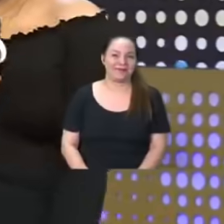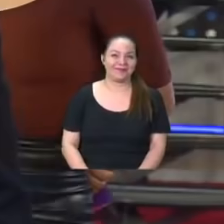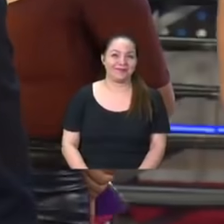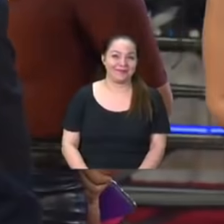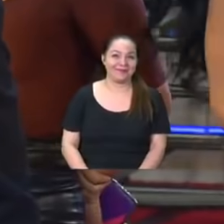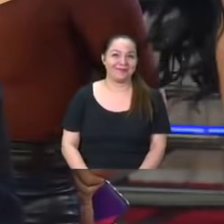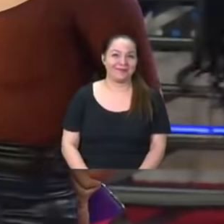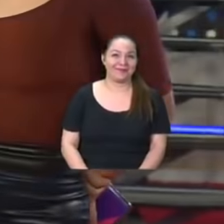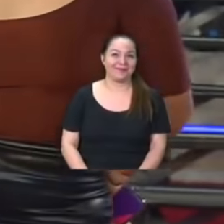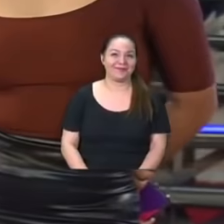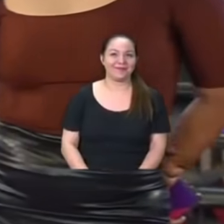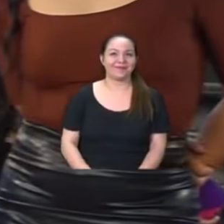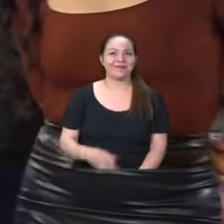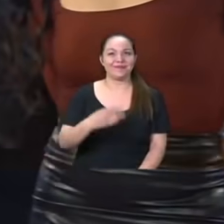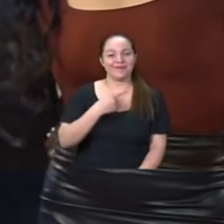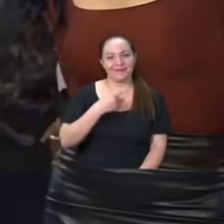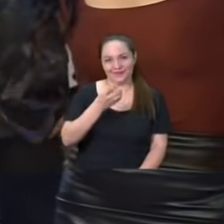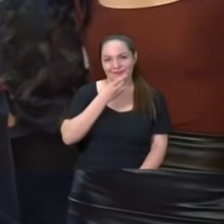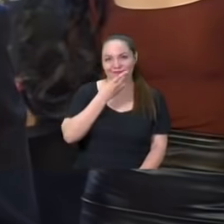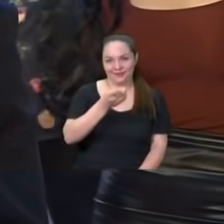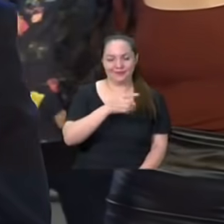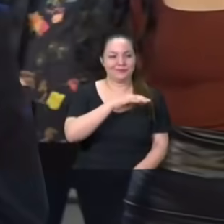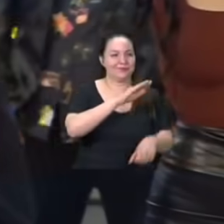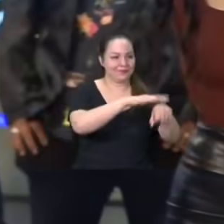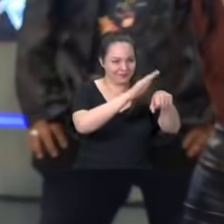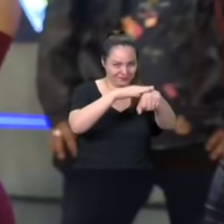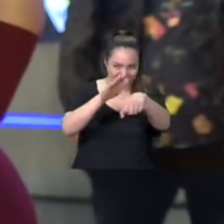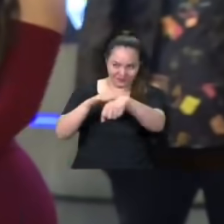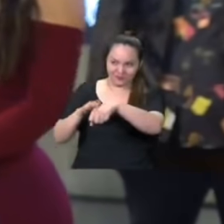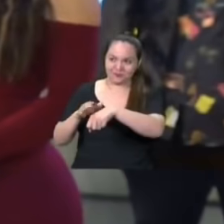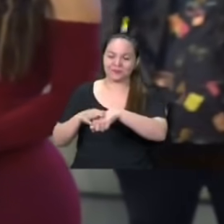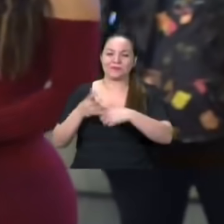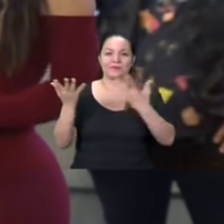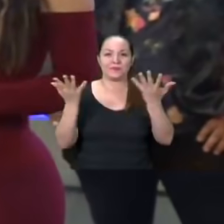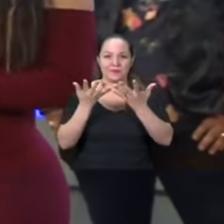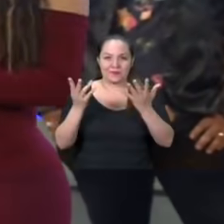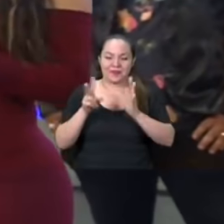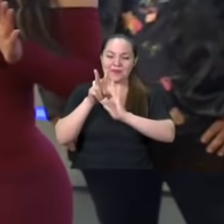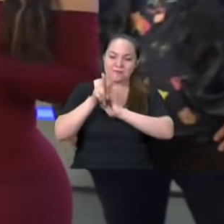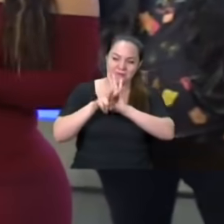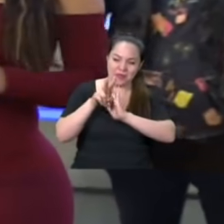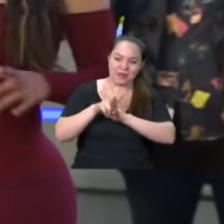Pues ya les dije, entonces hago la invitación, manden por favor la liga a este correo